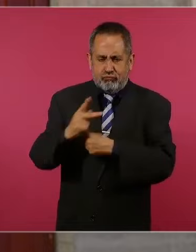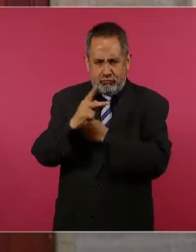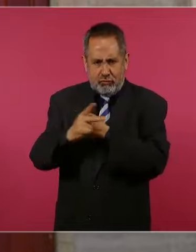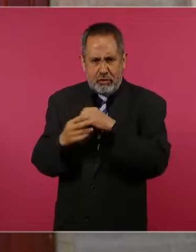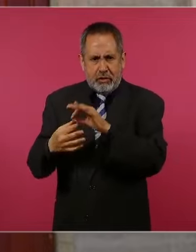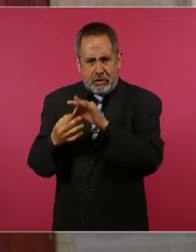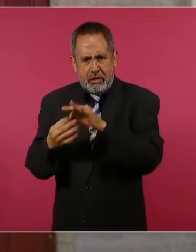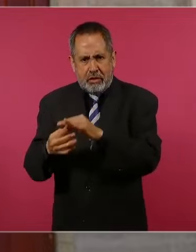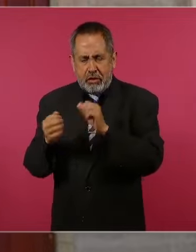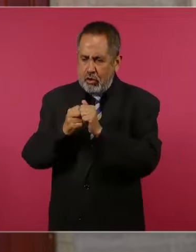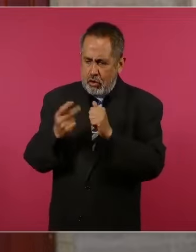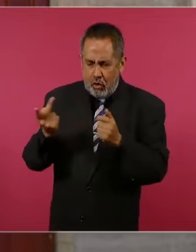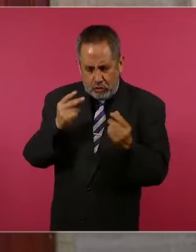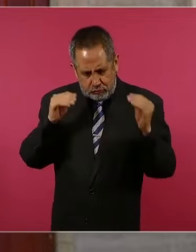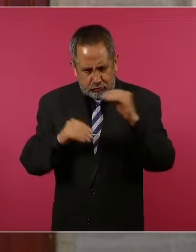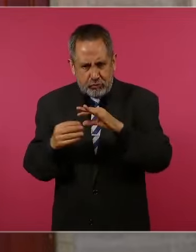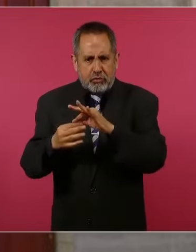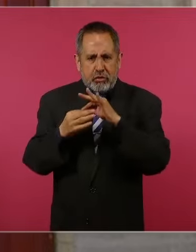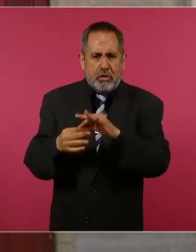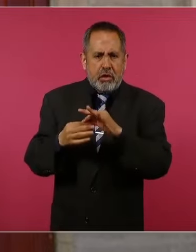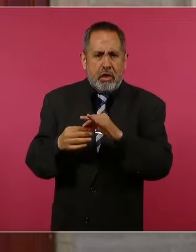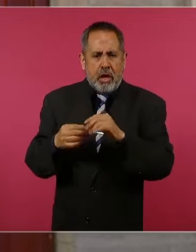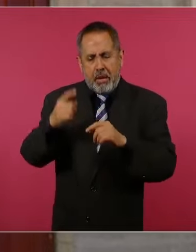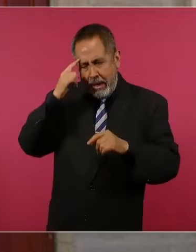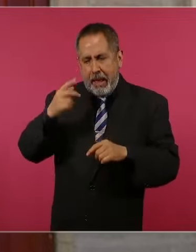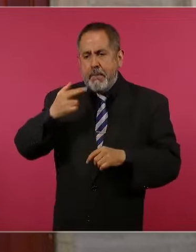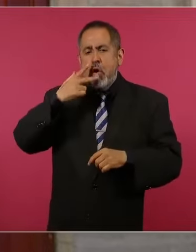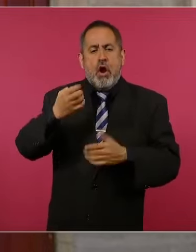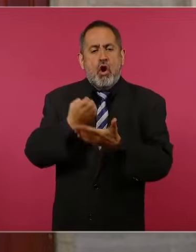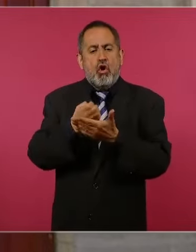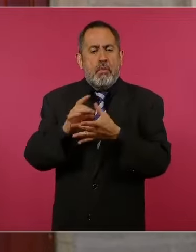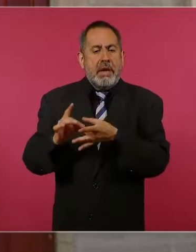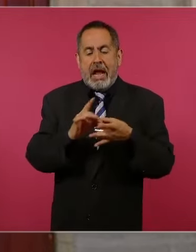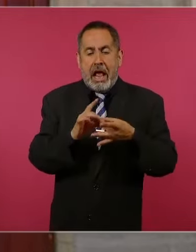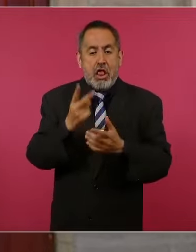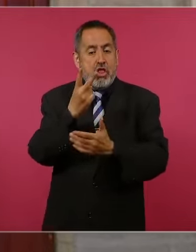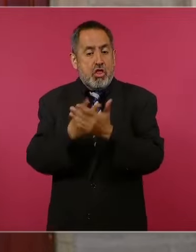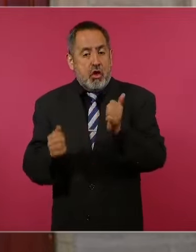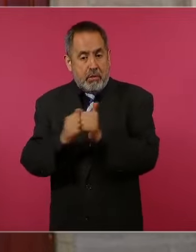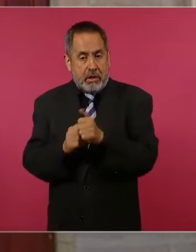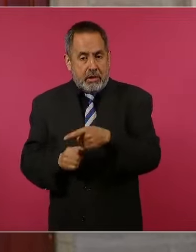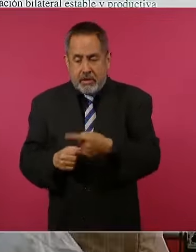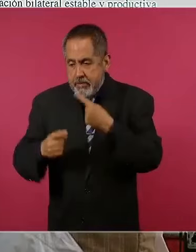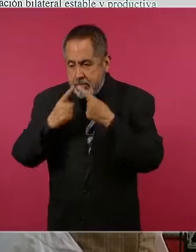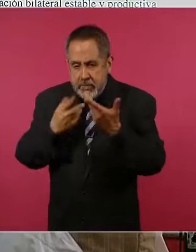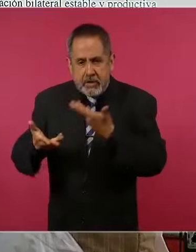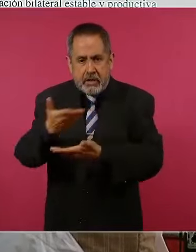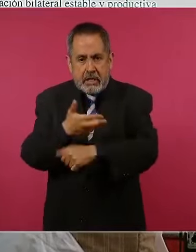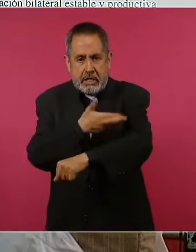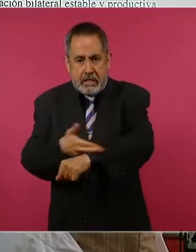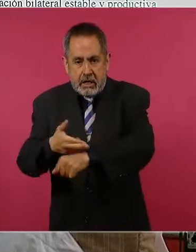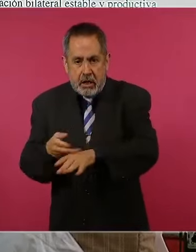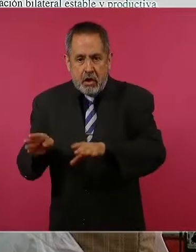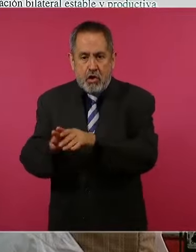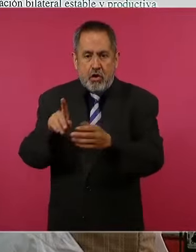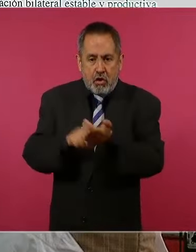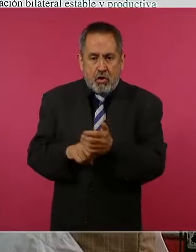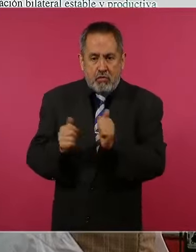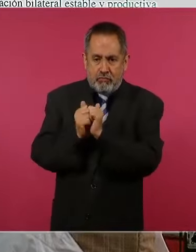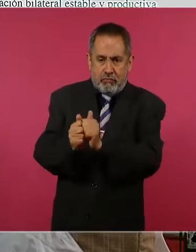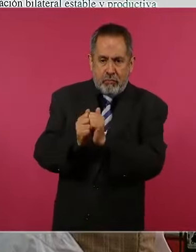que han construido para mejorar nuestra cooperación económica bilateral, gestionar la migración en nuestra frontera